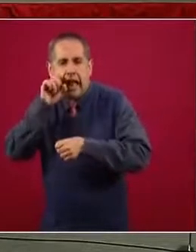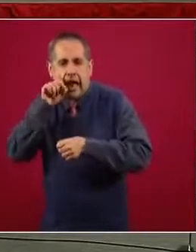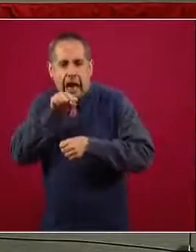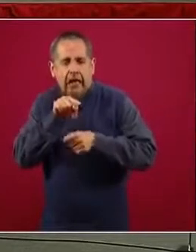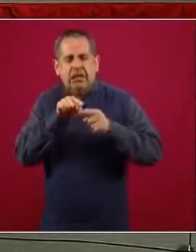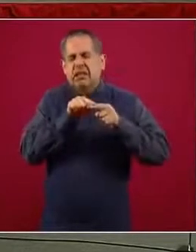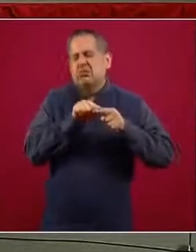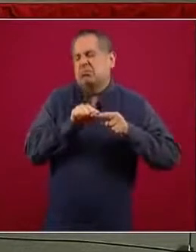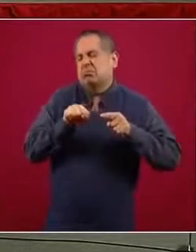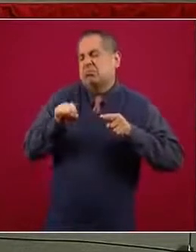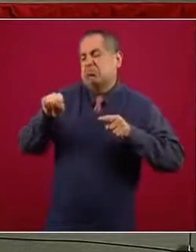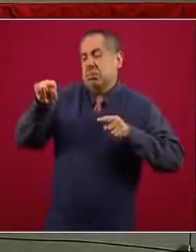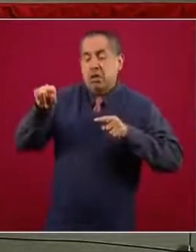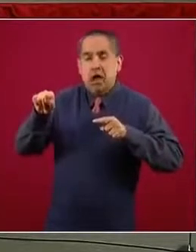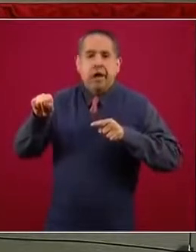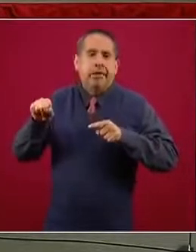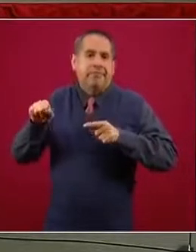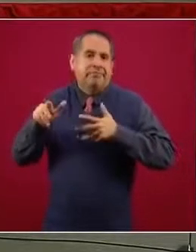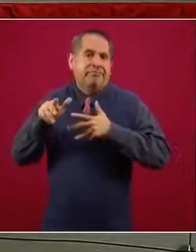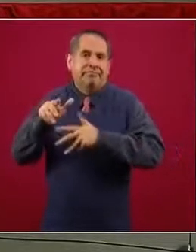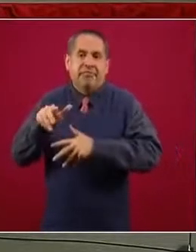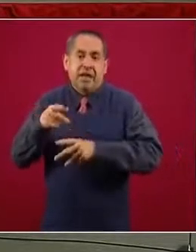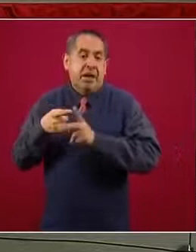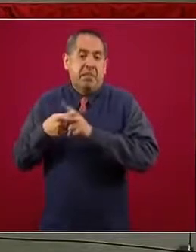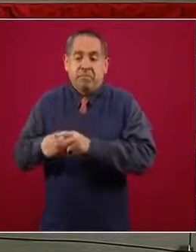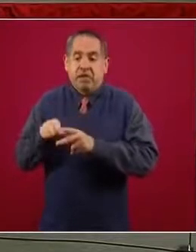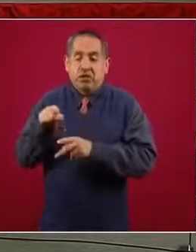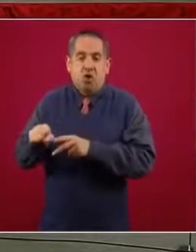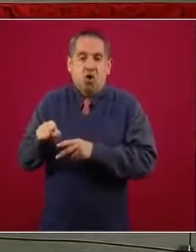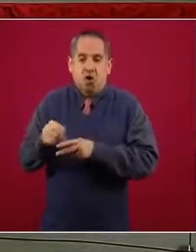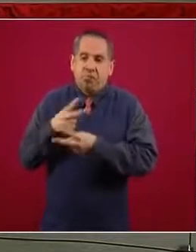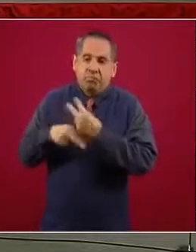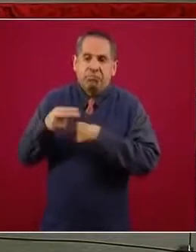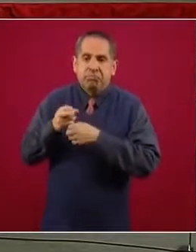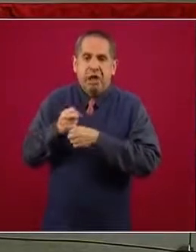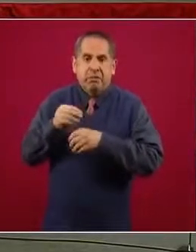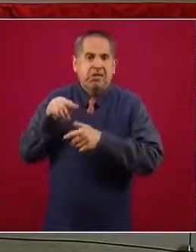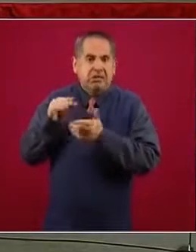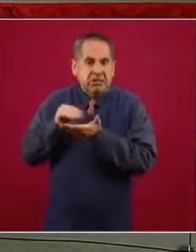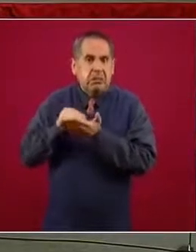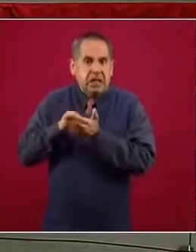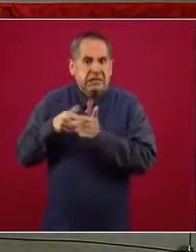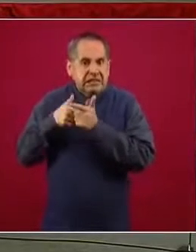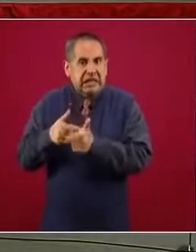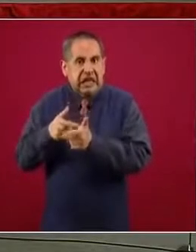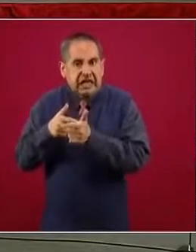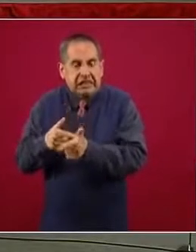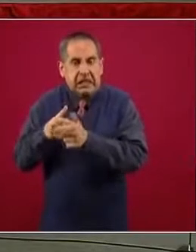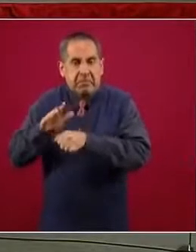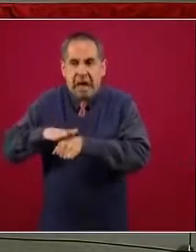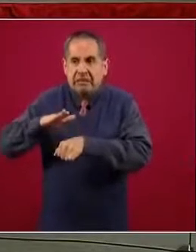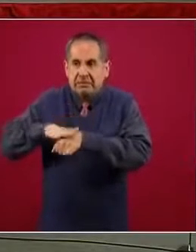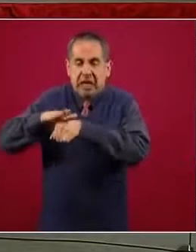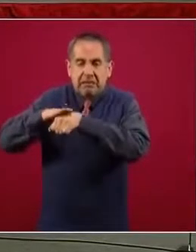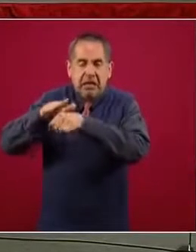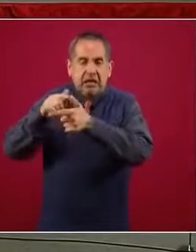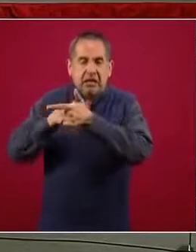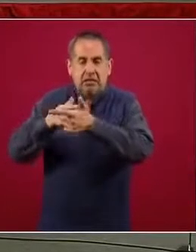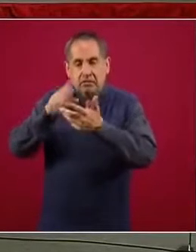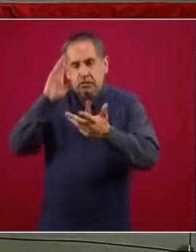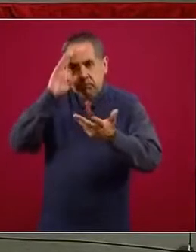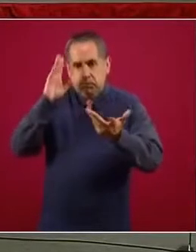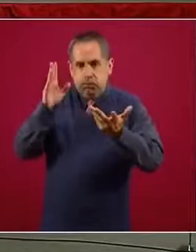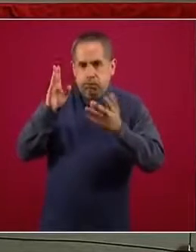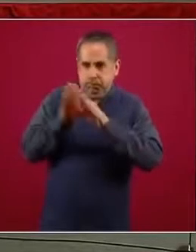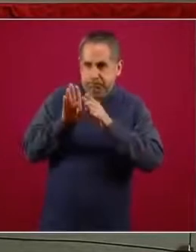y en la semana 18, desde que inició ese incremento, no ha parado. Y vamos a ver, porque lleva una tendencia que en su momento